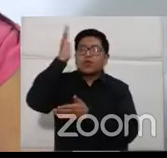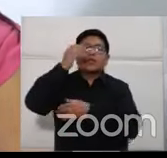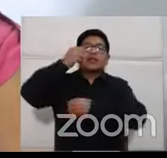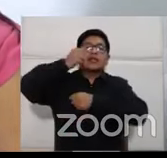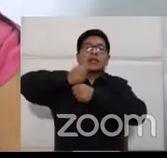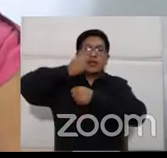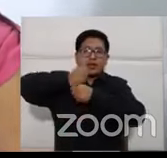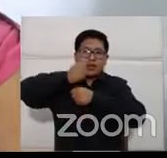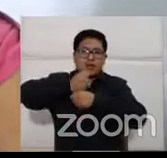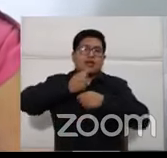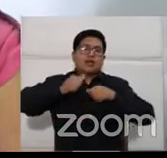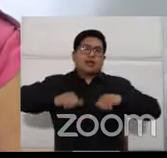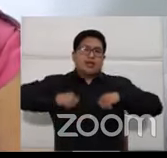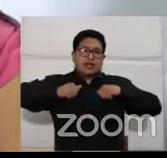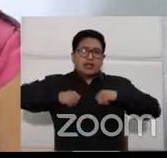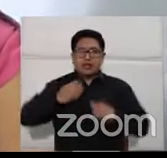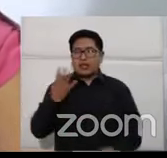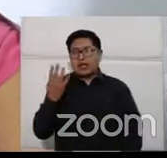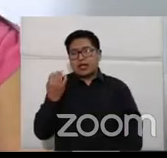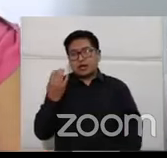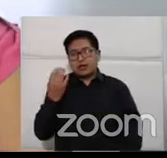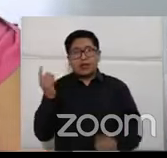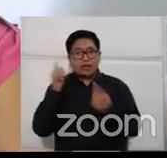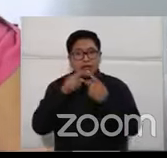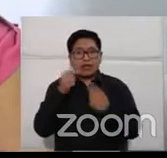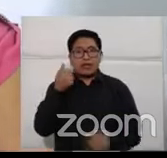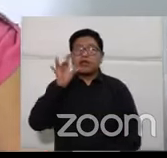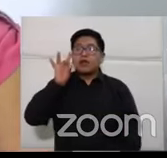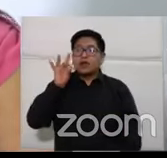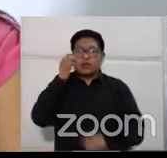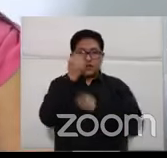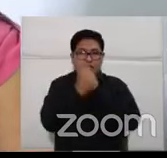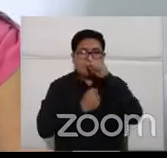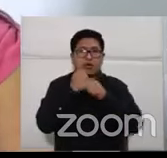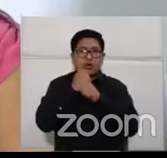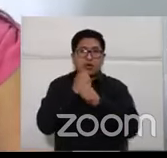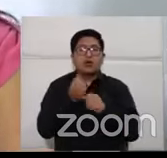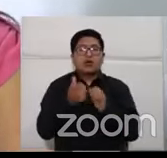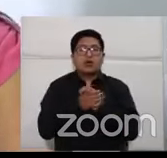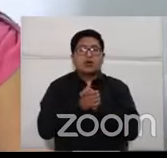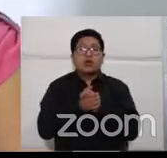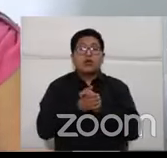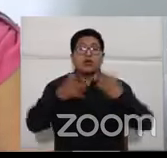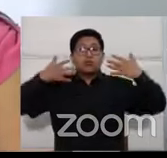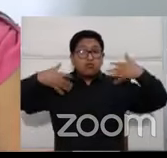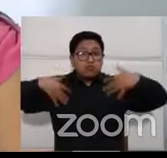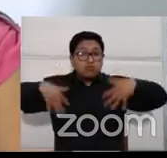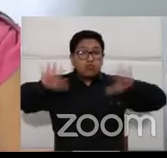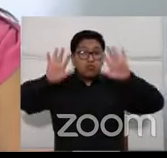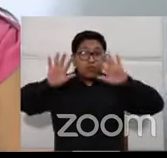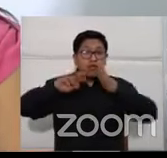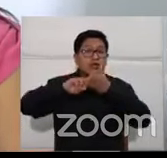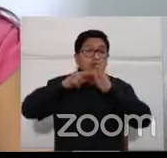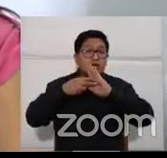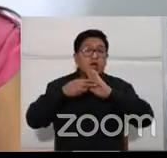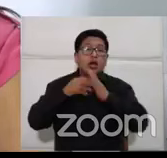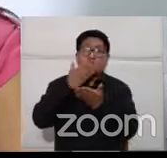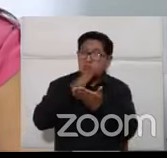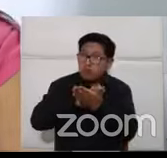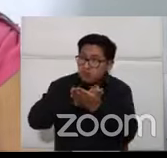en adolescentes de 14 a 18 años evidentemente esto no significa que no existan adolescentes que se